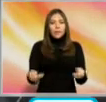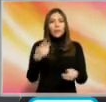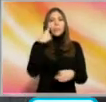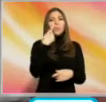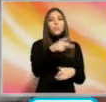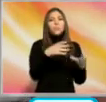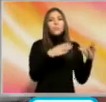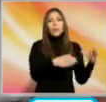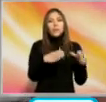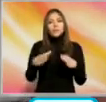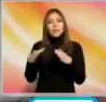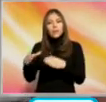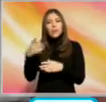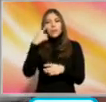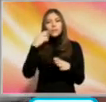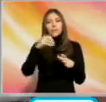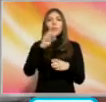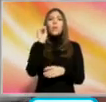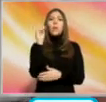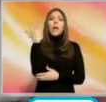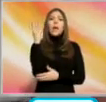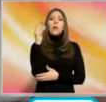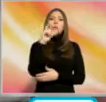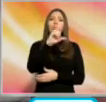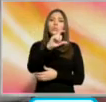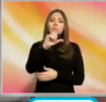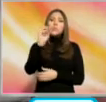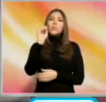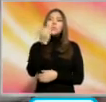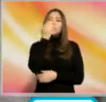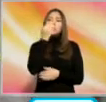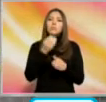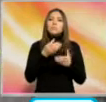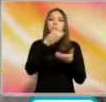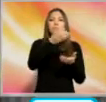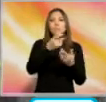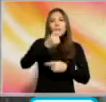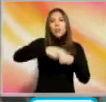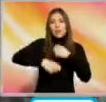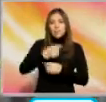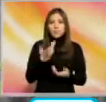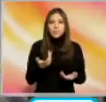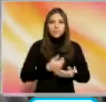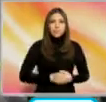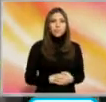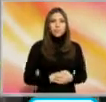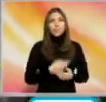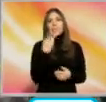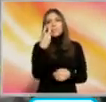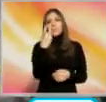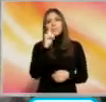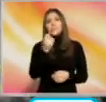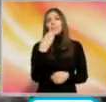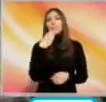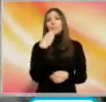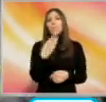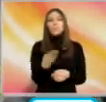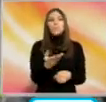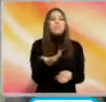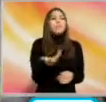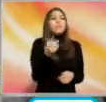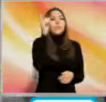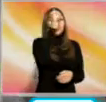tus macetas Sí. o incluso una plantita, un arbolito. Esto es realmente, sería como la opción ideal